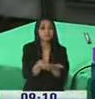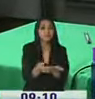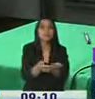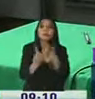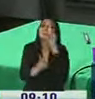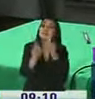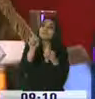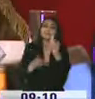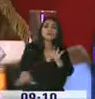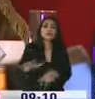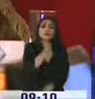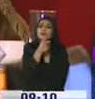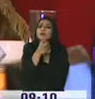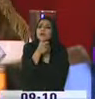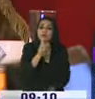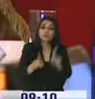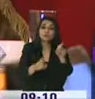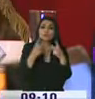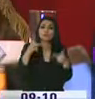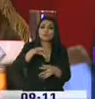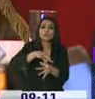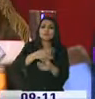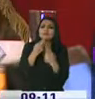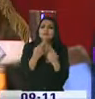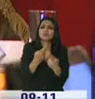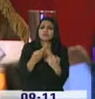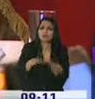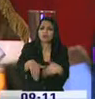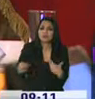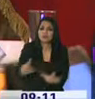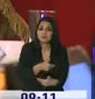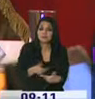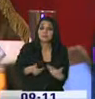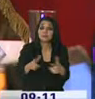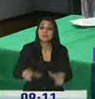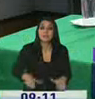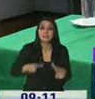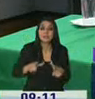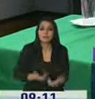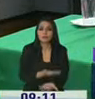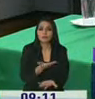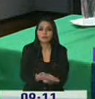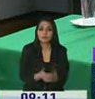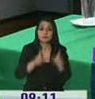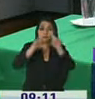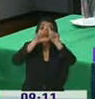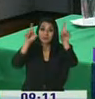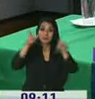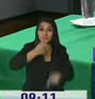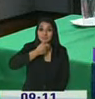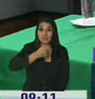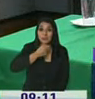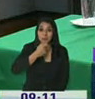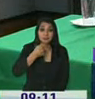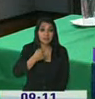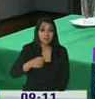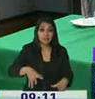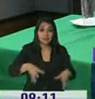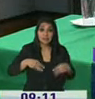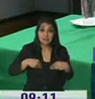la ciudadanía al llamado a consulta popular propuesta por el presidente Lenín Moreno. Según Cedatos, esta aceptación supera